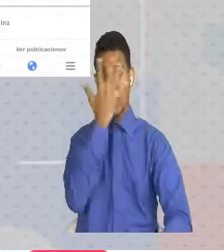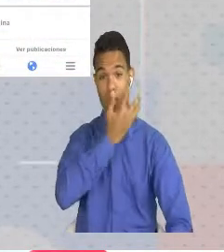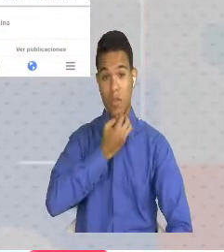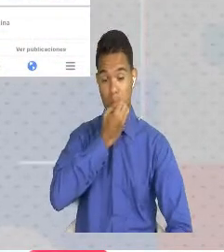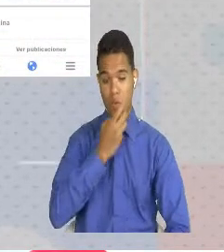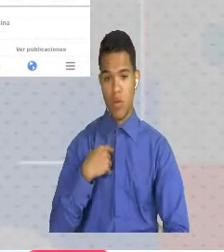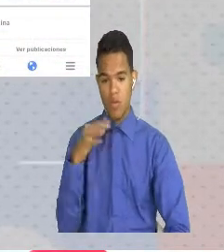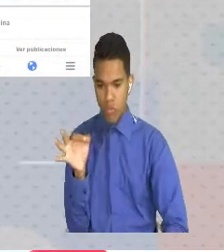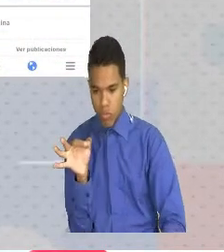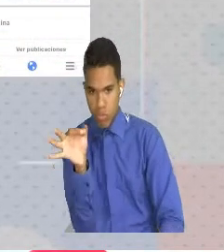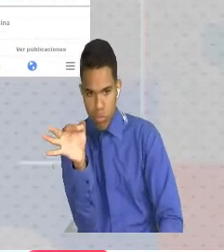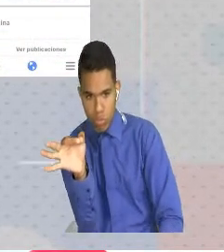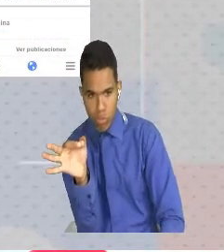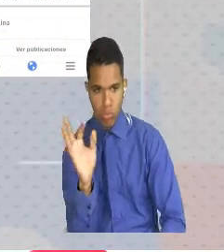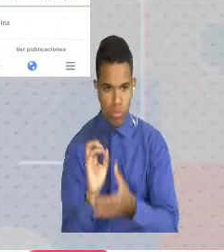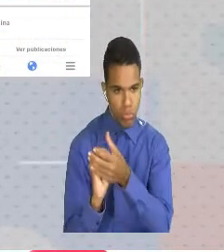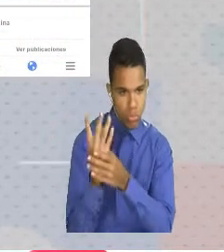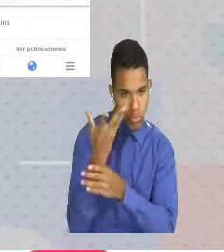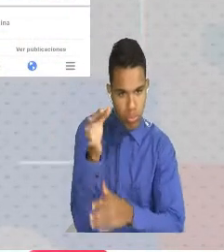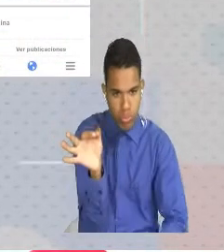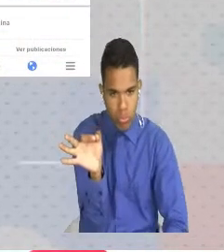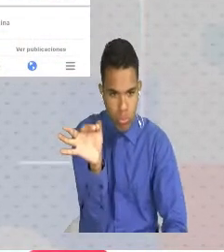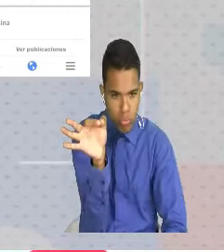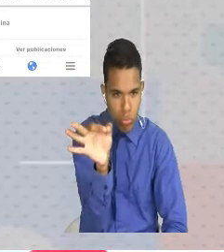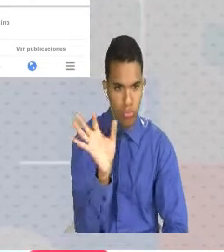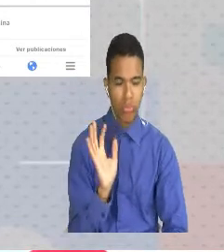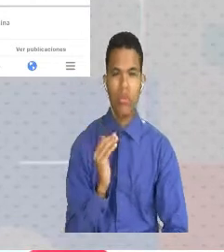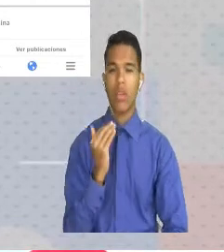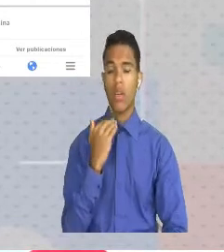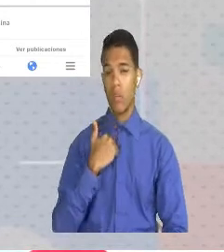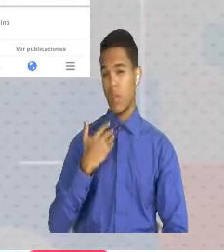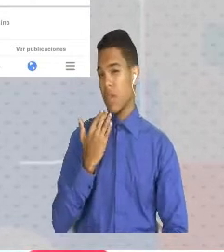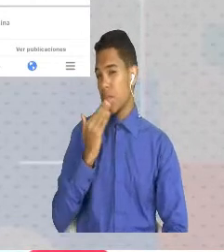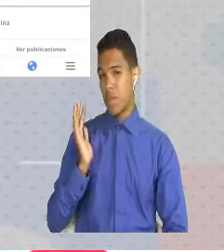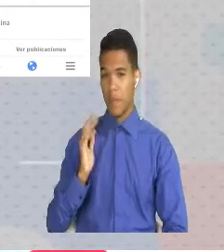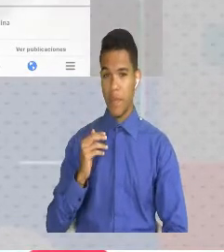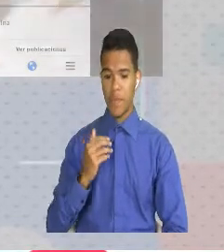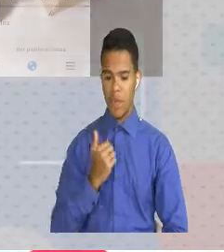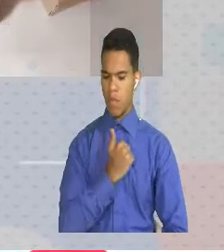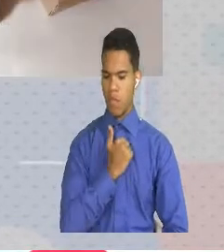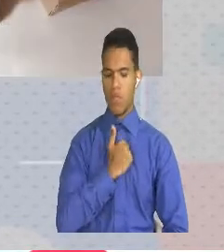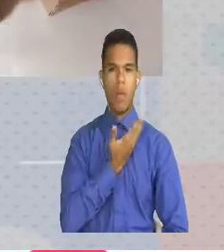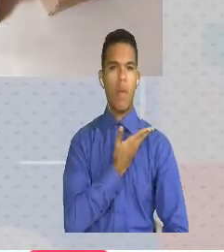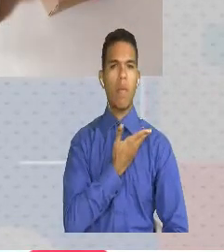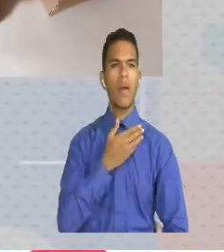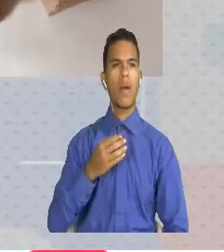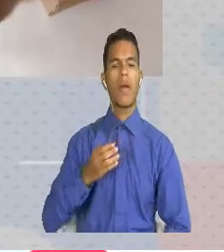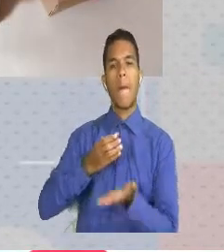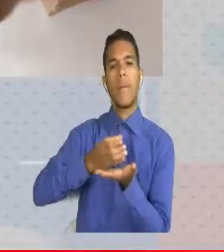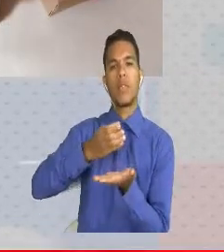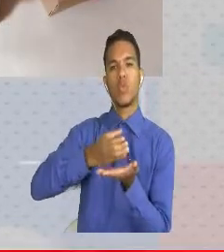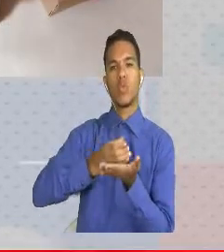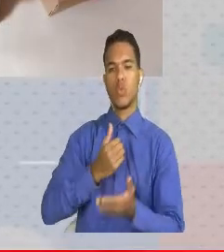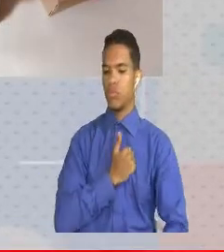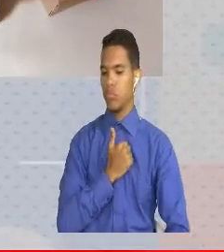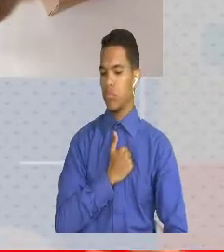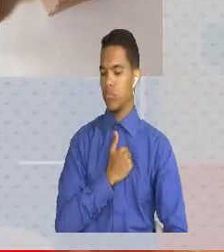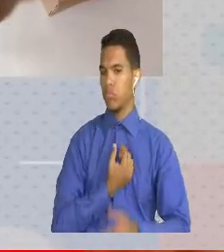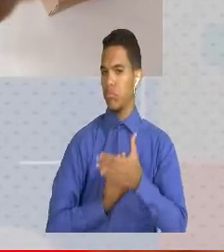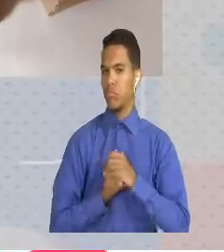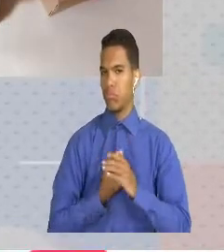que si de pronto algo que pueda utilizar la mamá. Claro, por ejemplo, tener su propio vaso en la casa. Exacto. Que nadie se lo coja. Claro que sí.